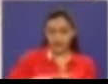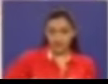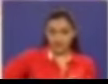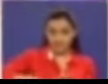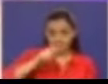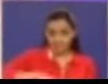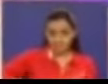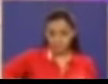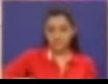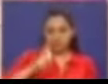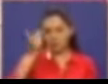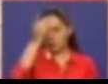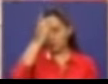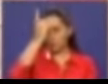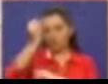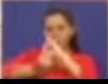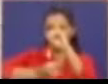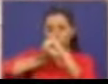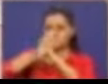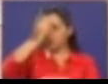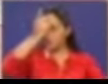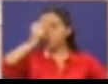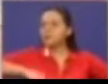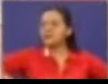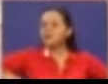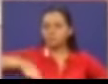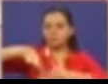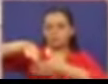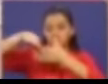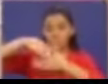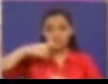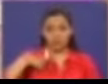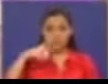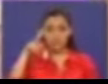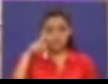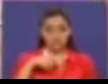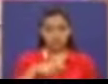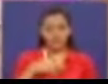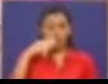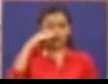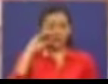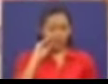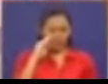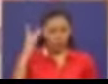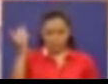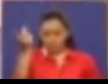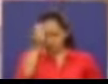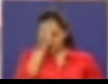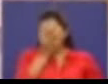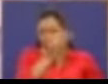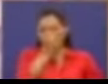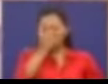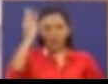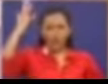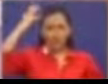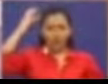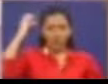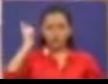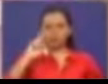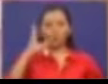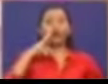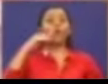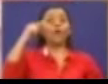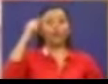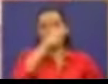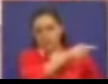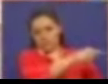externa. Y eso es lo que no dicen, ¿ok? ¿Ustedes han escuchado alguna vez decir, Nebot se está endeudando, Rodas se está endeudando? No, Correa